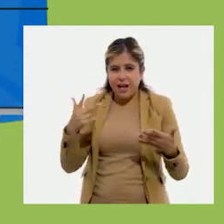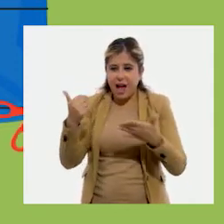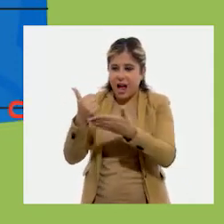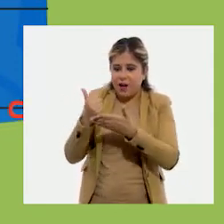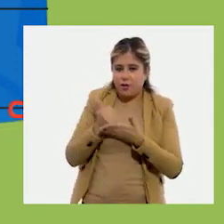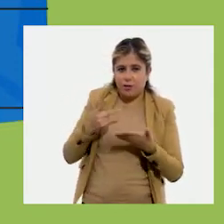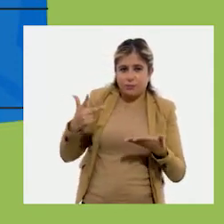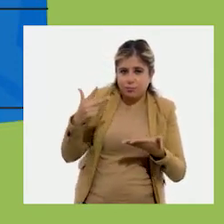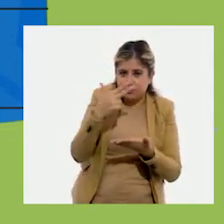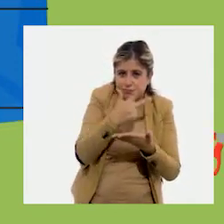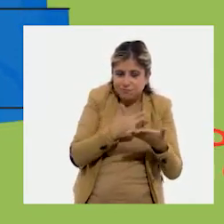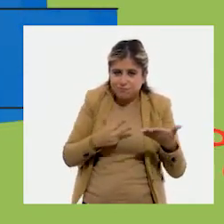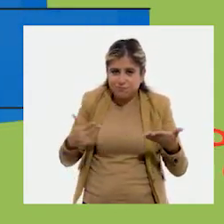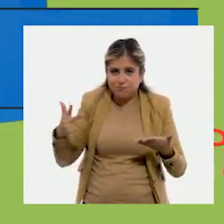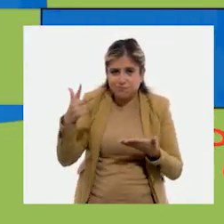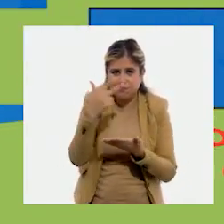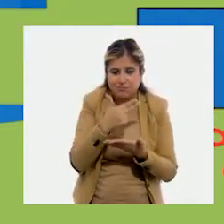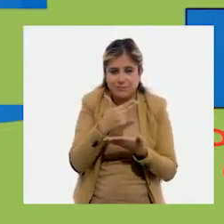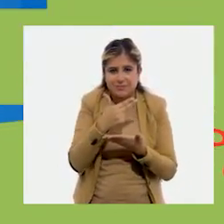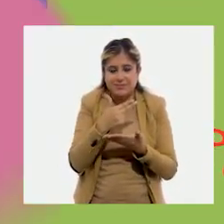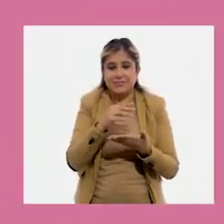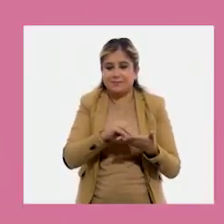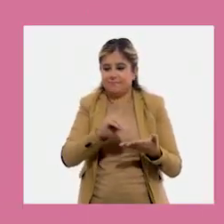las líneas marcadas.